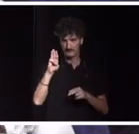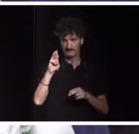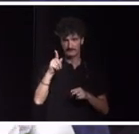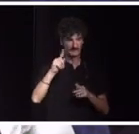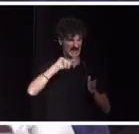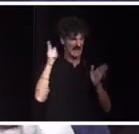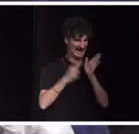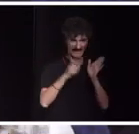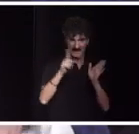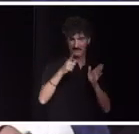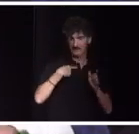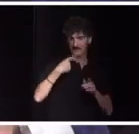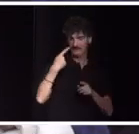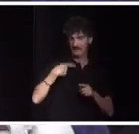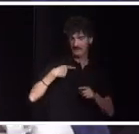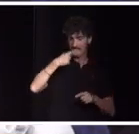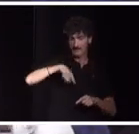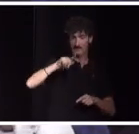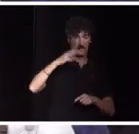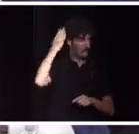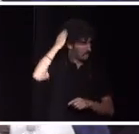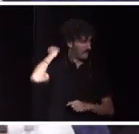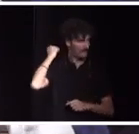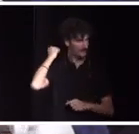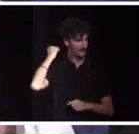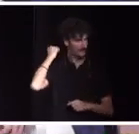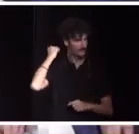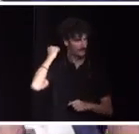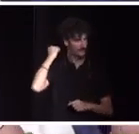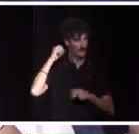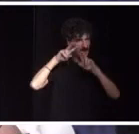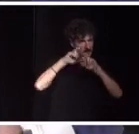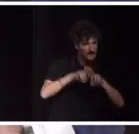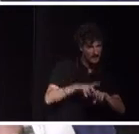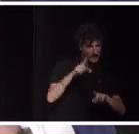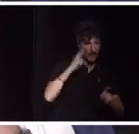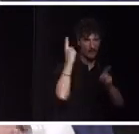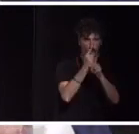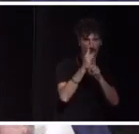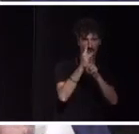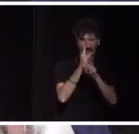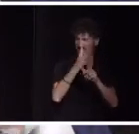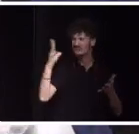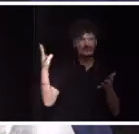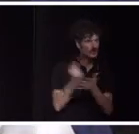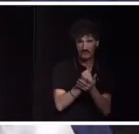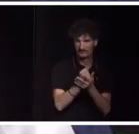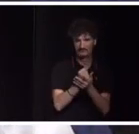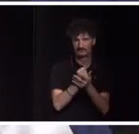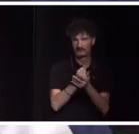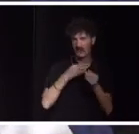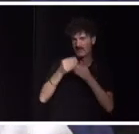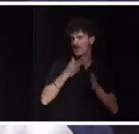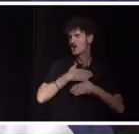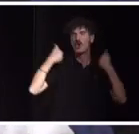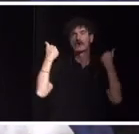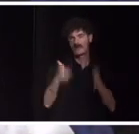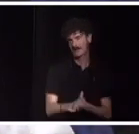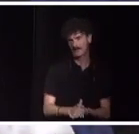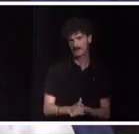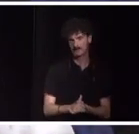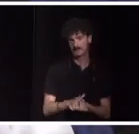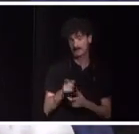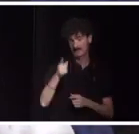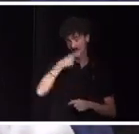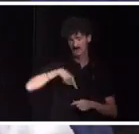las cuentas de nuestro candidato Pablo Iglesias. Contra Podemos ha valido todo en este país. Como éramos una